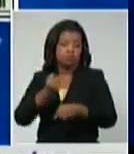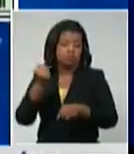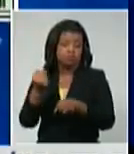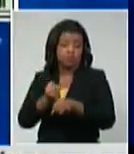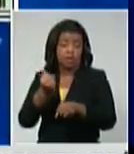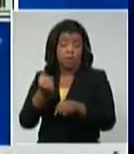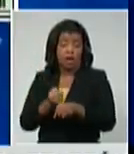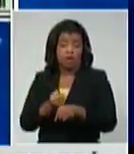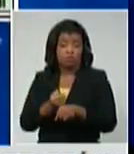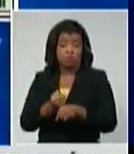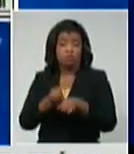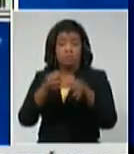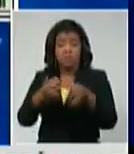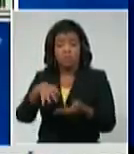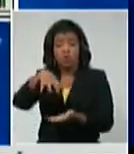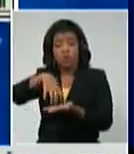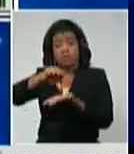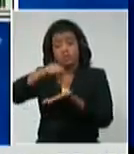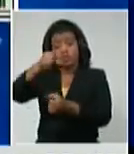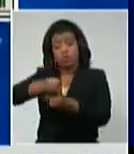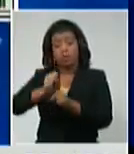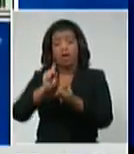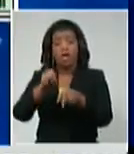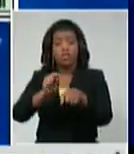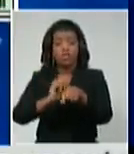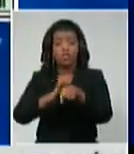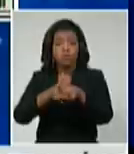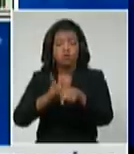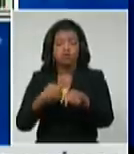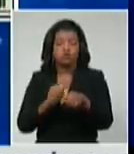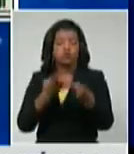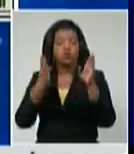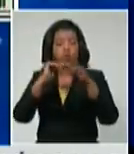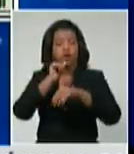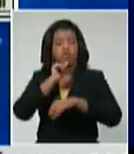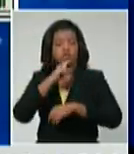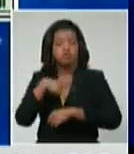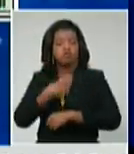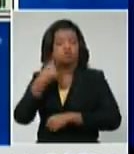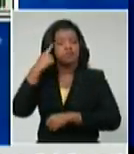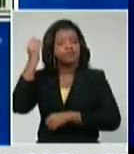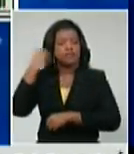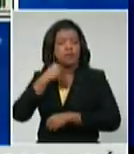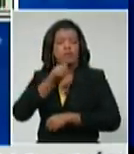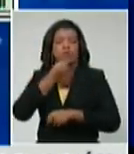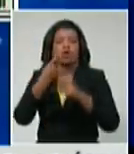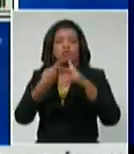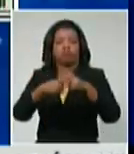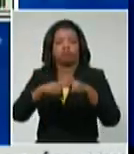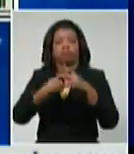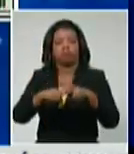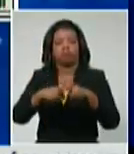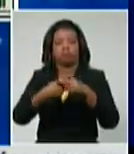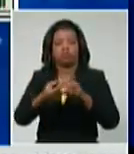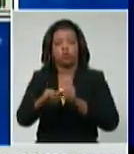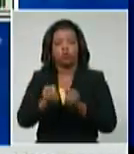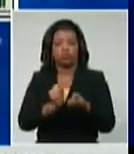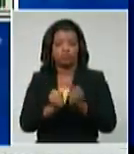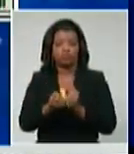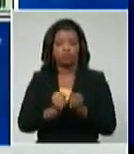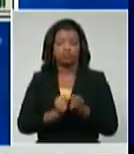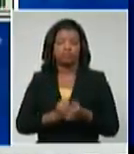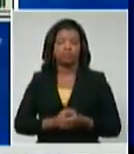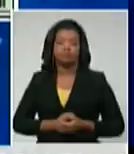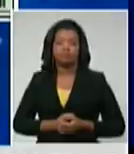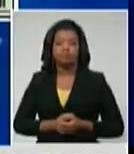que es el único que tiene abierto, pues no tenemos duda de que se va a resolver, se va a controlar la